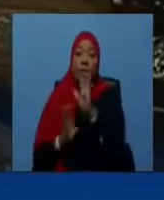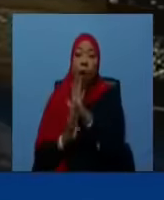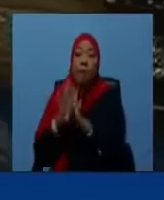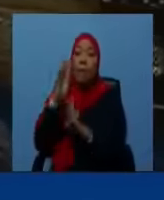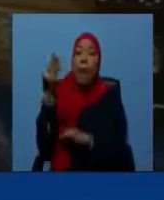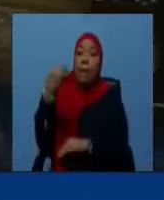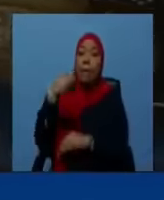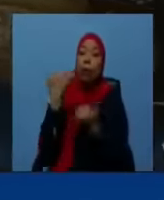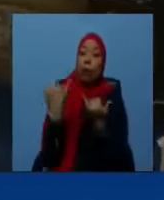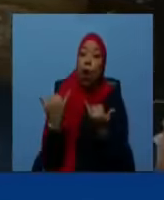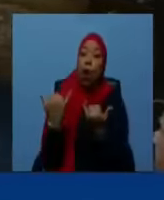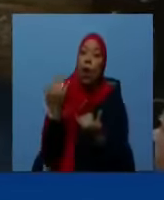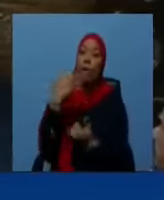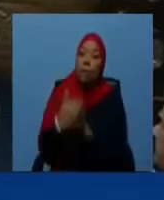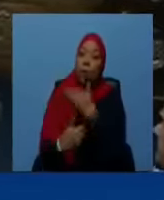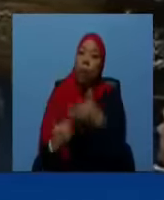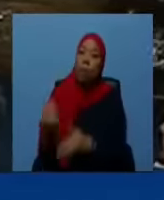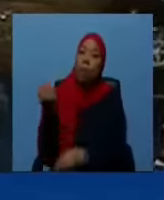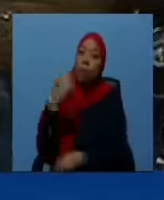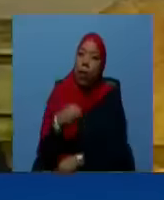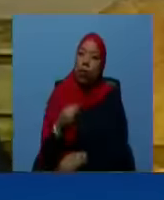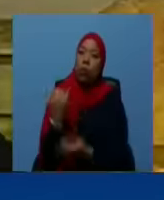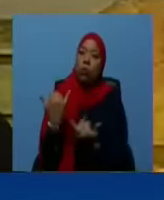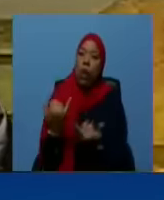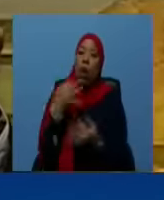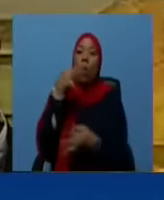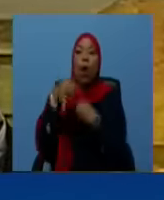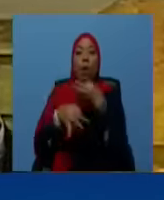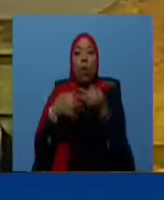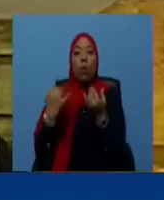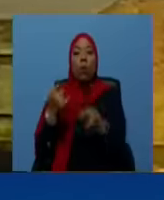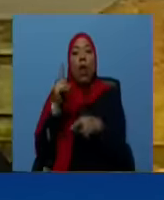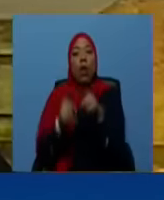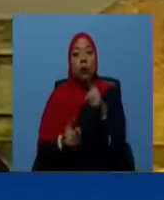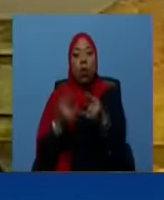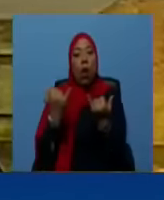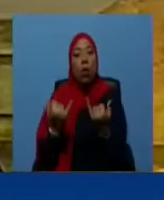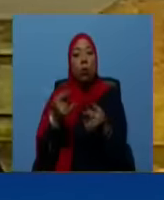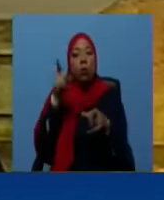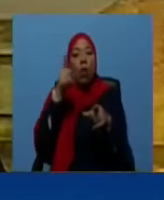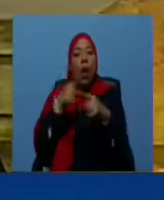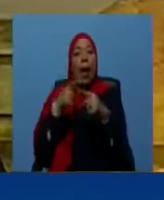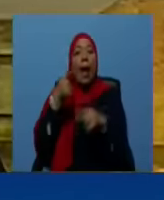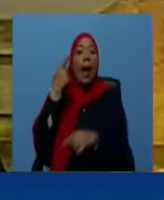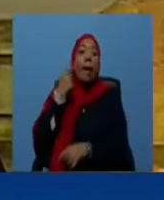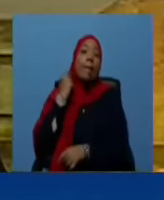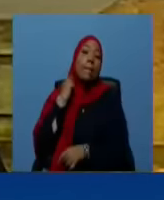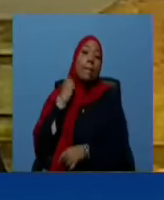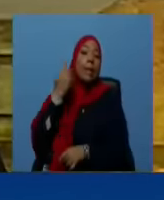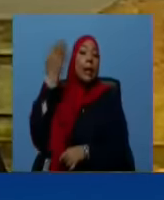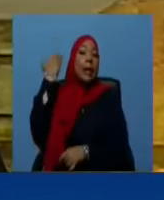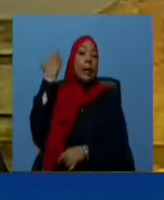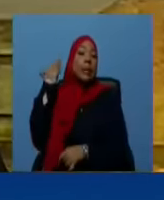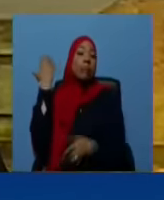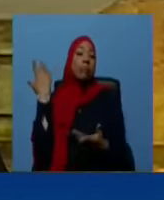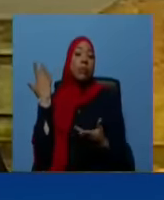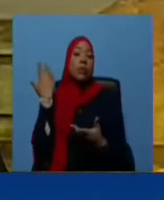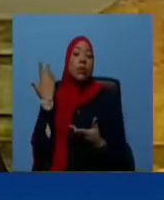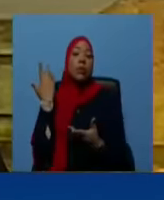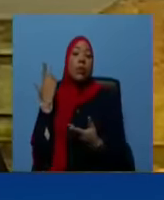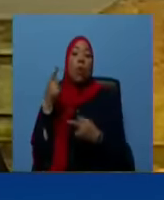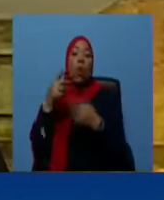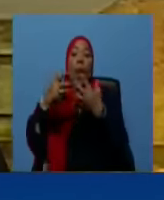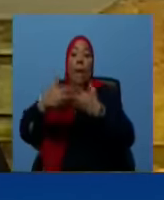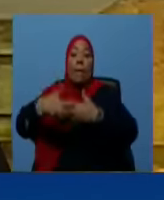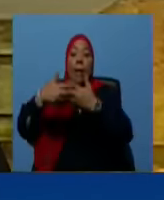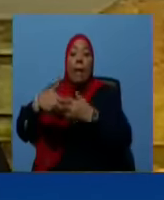No estamos hablando, como se habló en algunas oportunidades en el pasado, de un crecimiento del volumen del petróleo